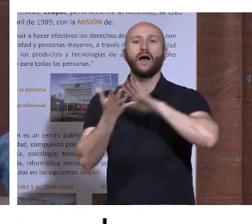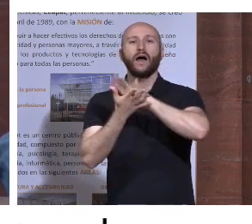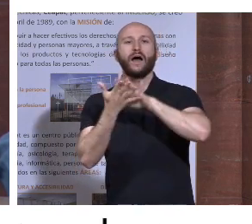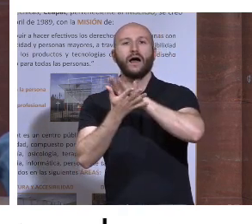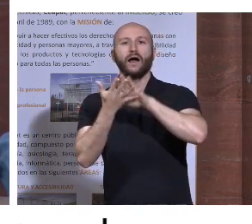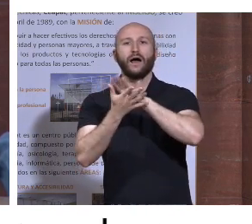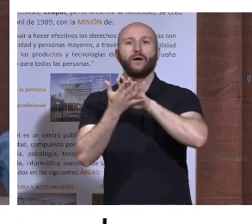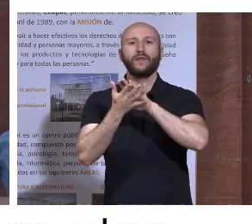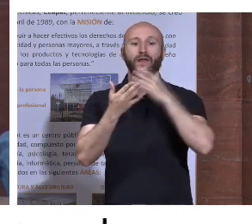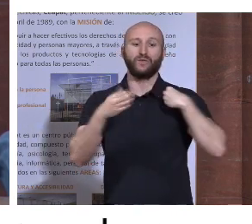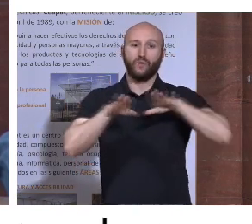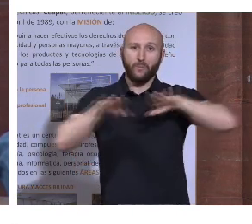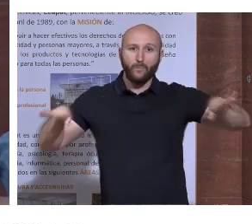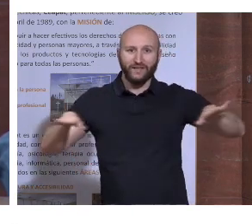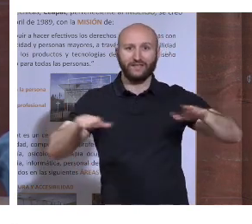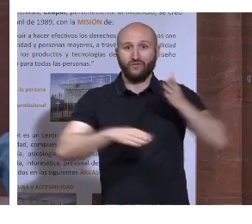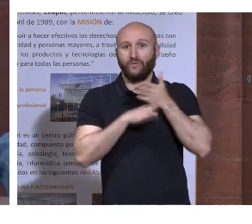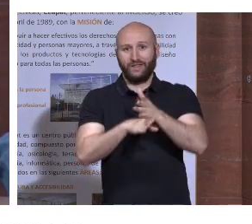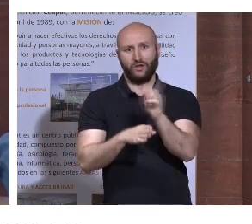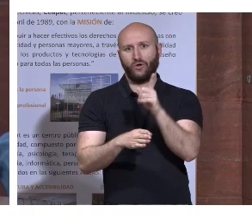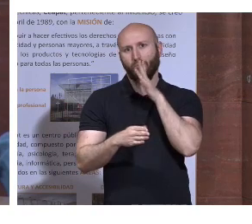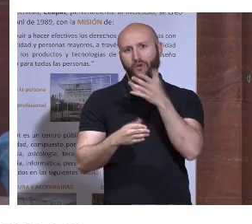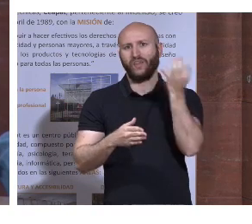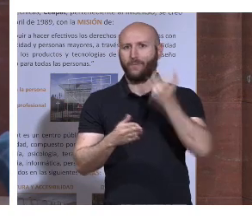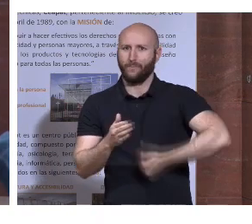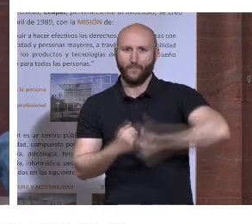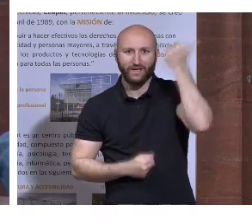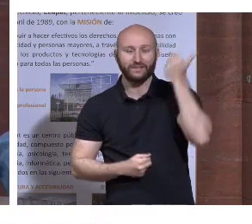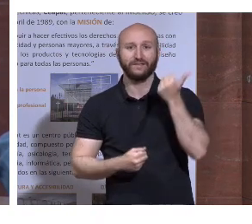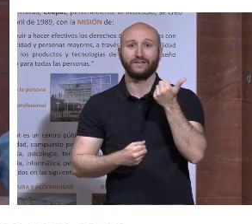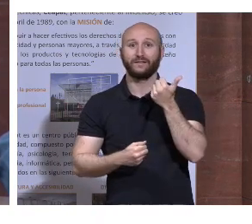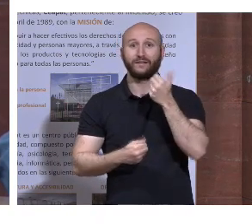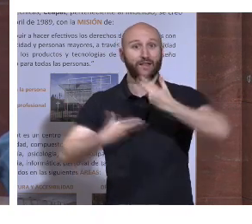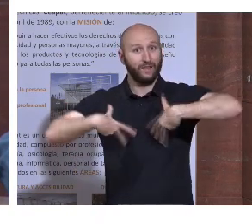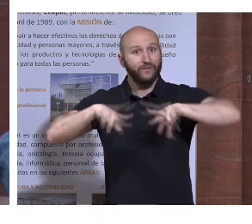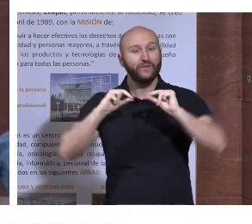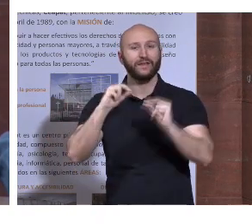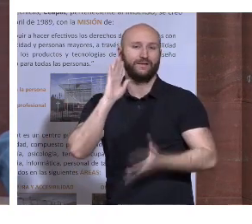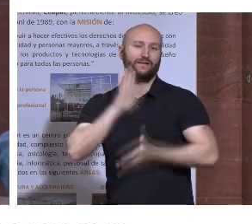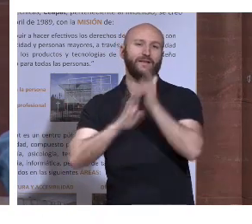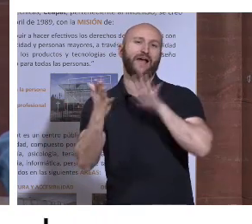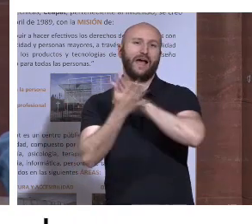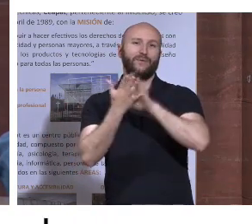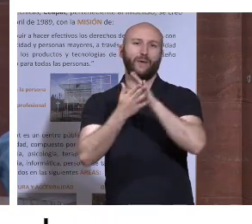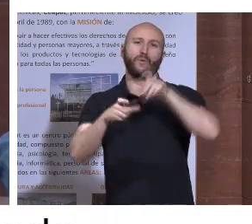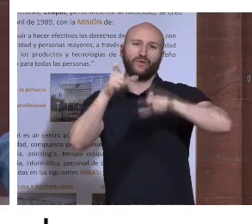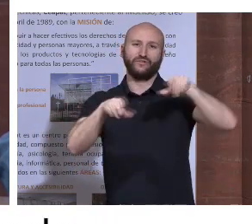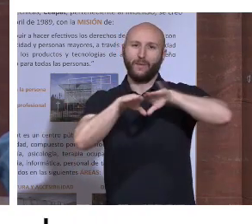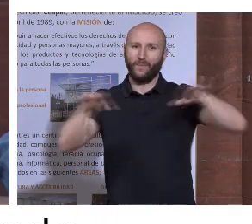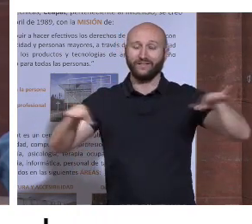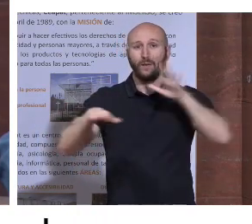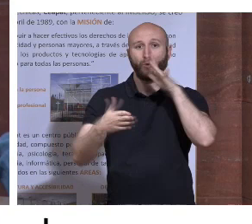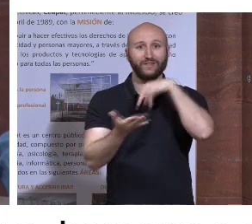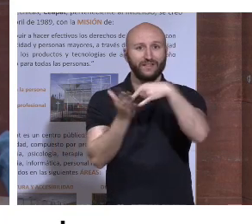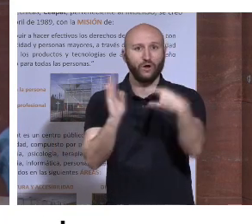los que tenemos en la mesa, porque estamos hablando con otros. Y luego, cuando marchemos, hablamos con los que tenemos en la mesa. La tecnología